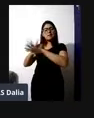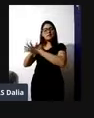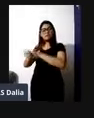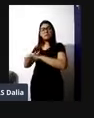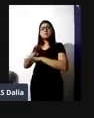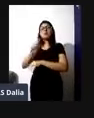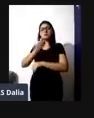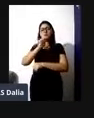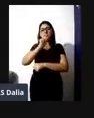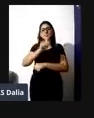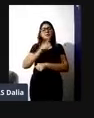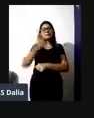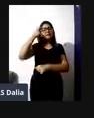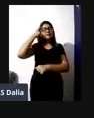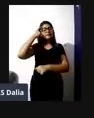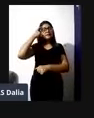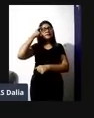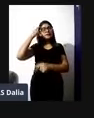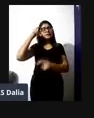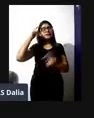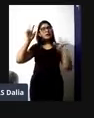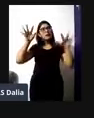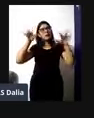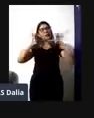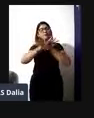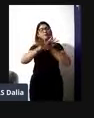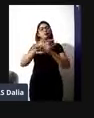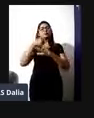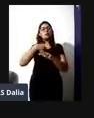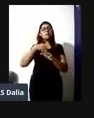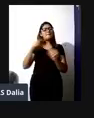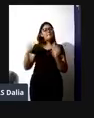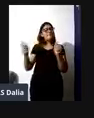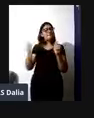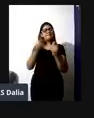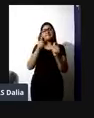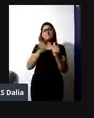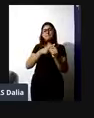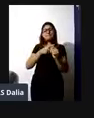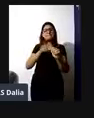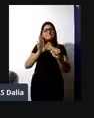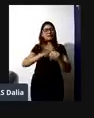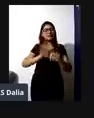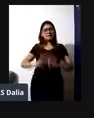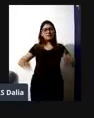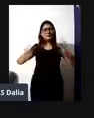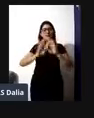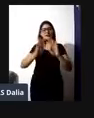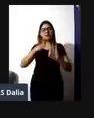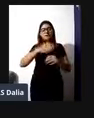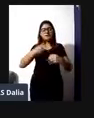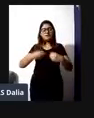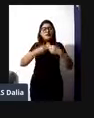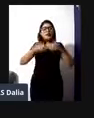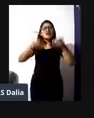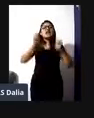verdaderamente importante en nuestra vida. Creo que eso es algo de lo que nos llevaremos de aprendizaje. Y yo les decía,